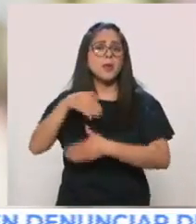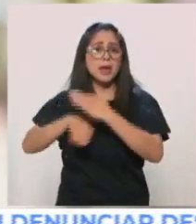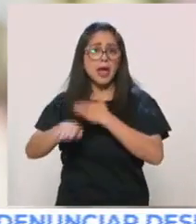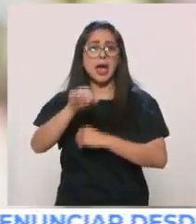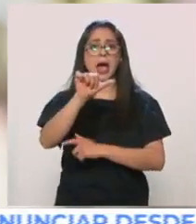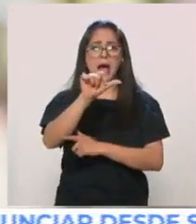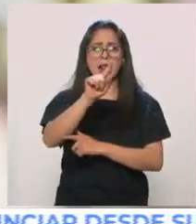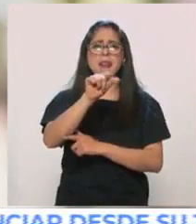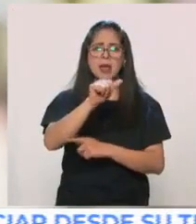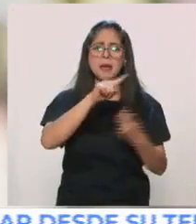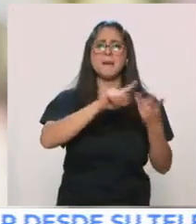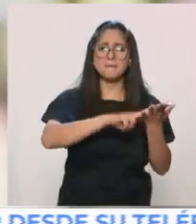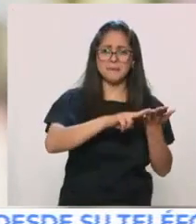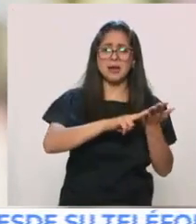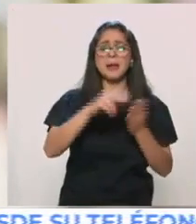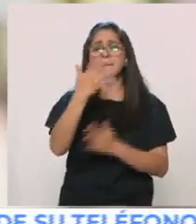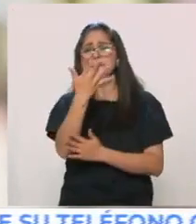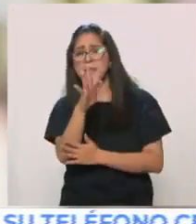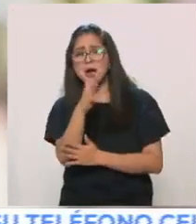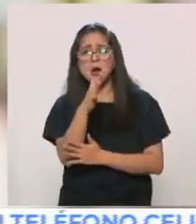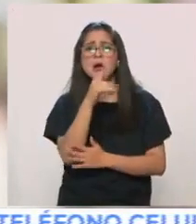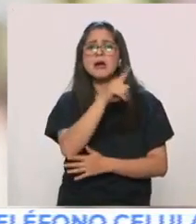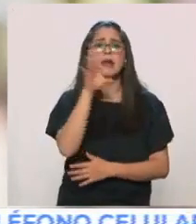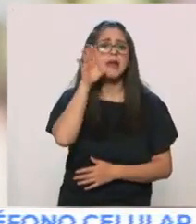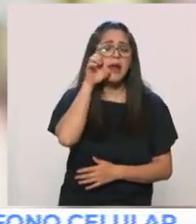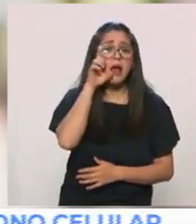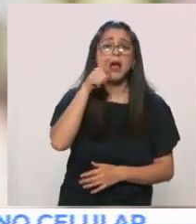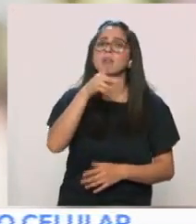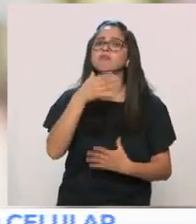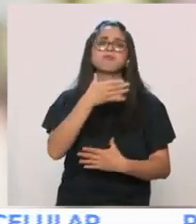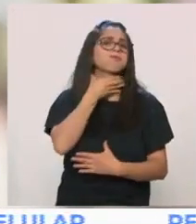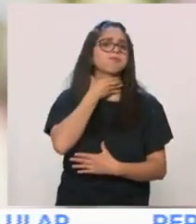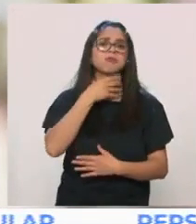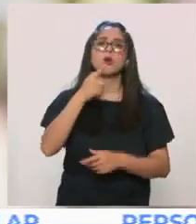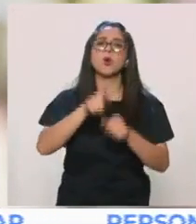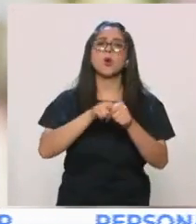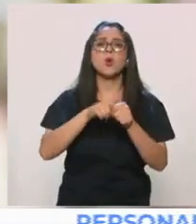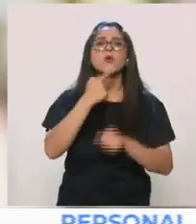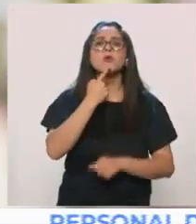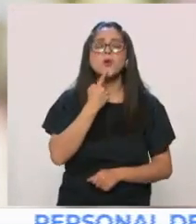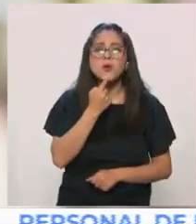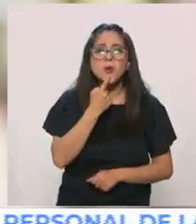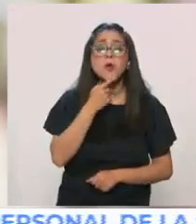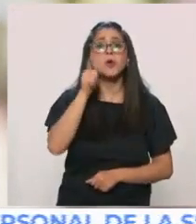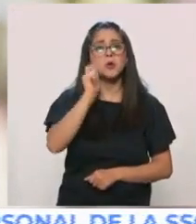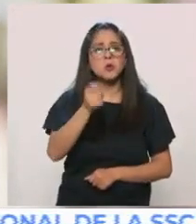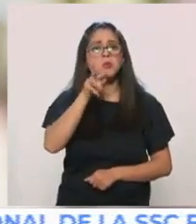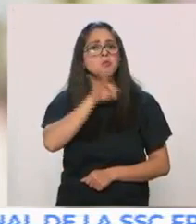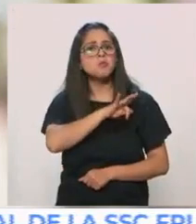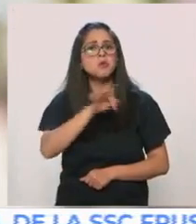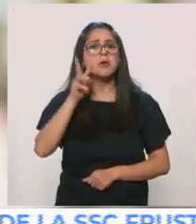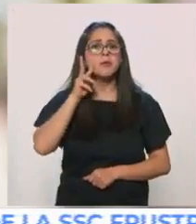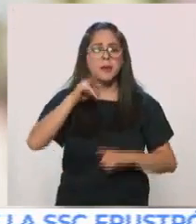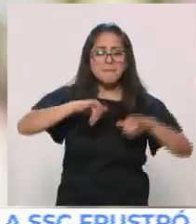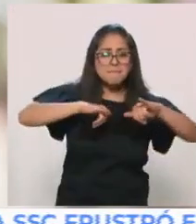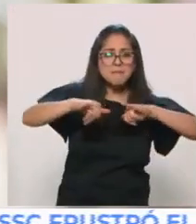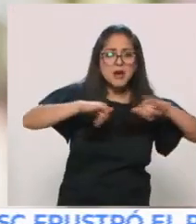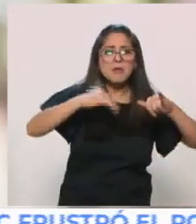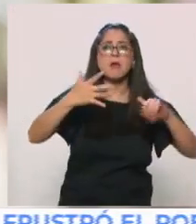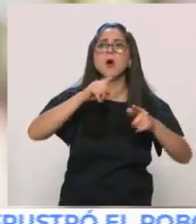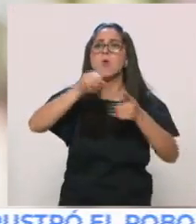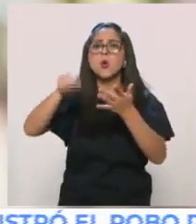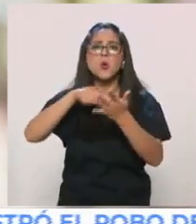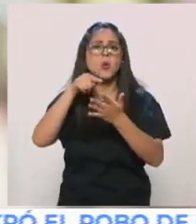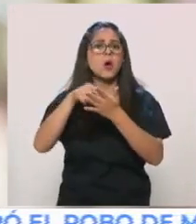verde, media en naranja y escasa en rojo. Y con ayuda de un mapa puede ver la ubicación y la disponibilidad de los